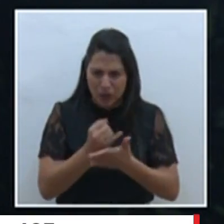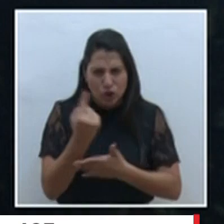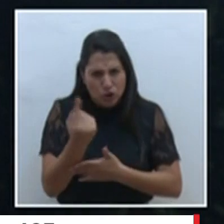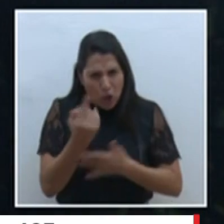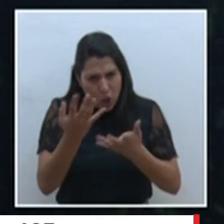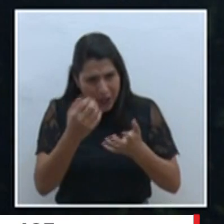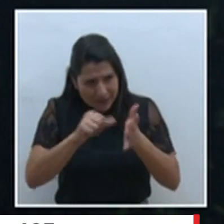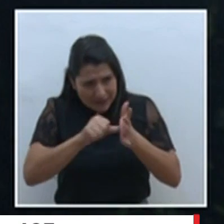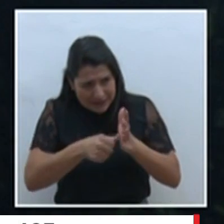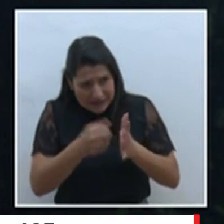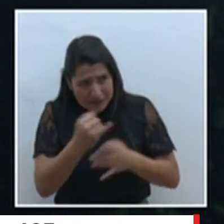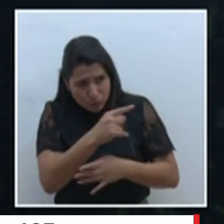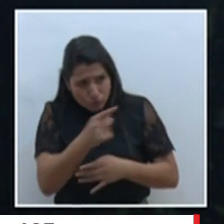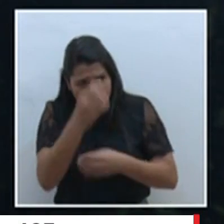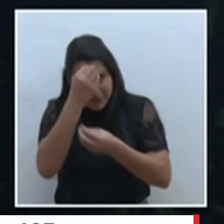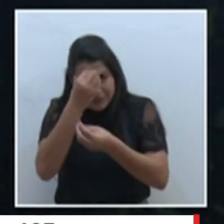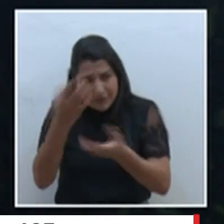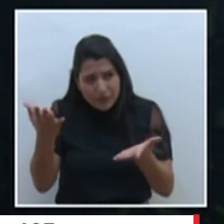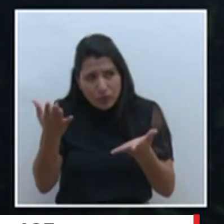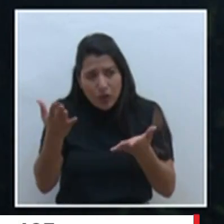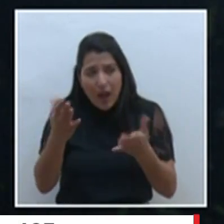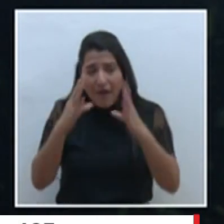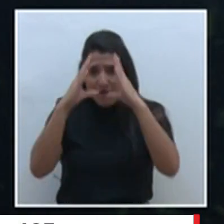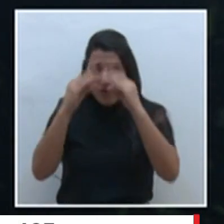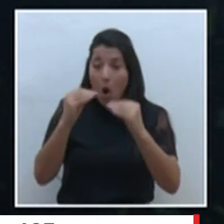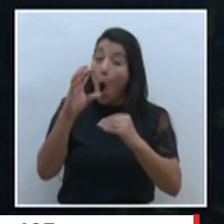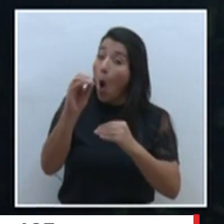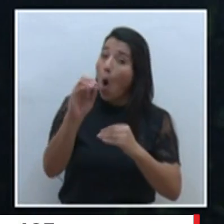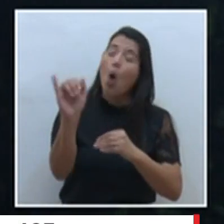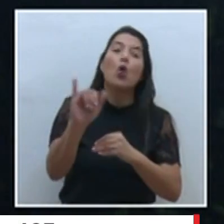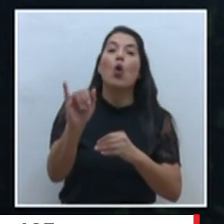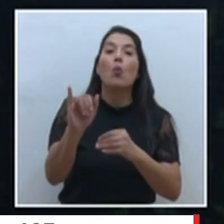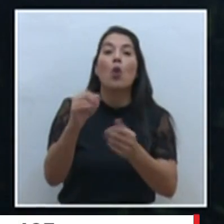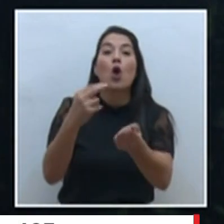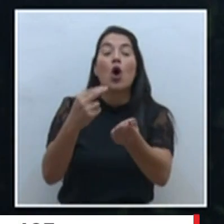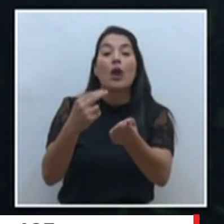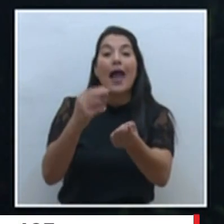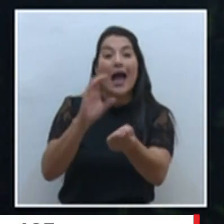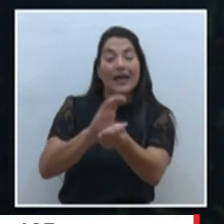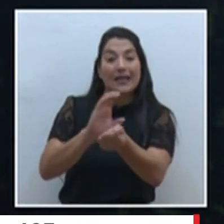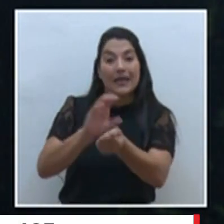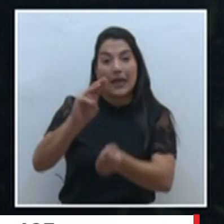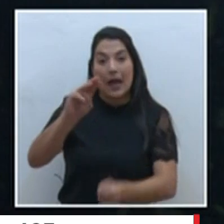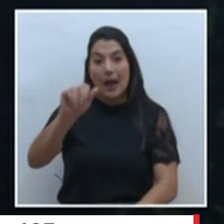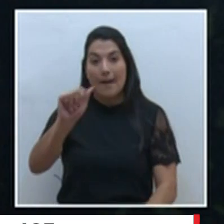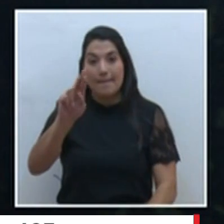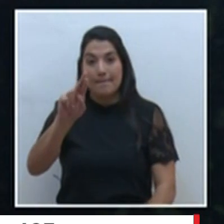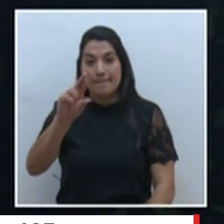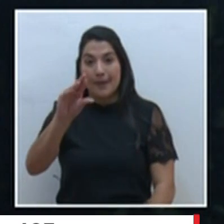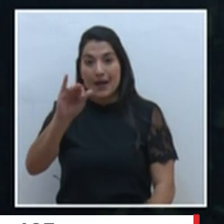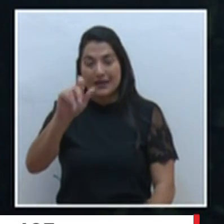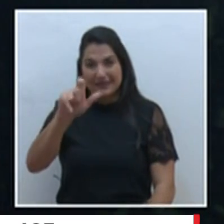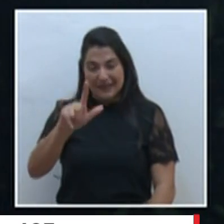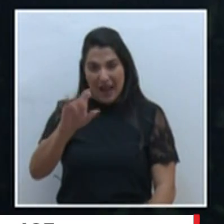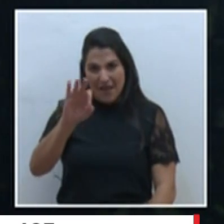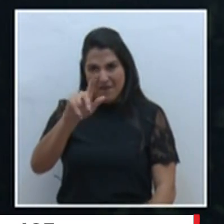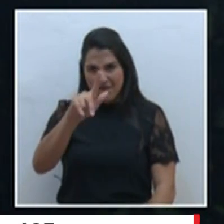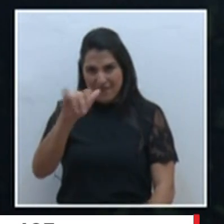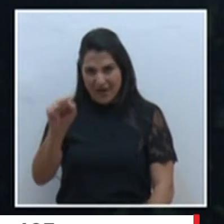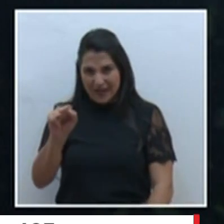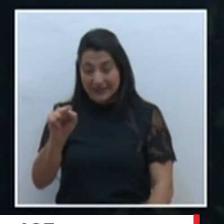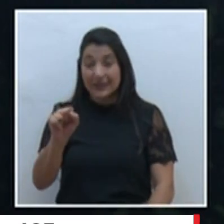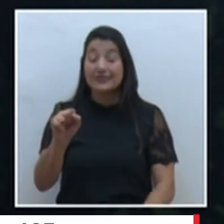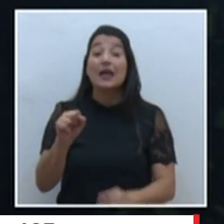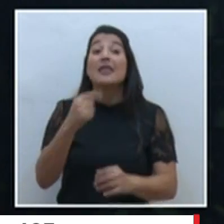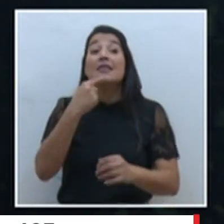si sí la van a dar a conocer públicamente, o va a pasar como en el caso de la Marcial Fallas, con la prueba que le negaron al señor, que dijeron que ya tenían los